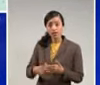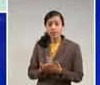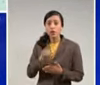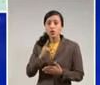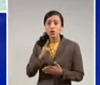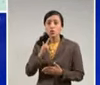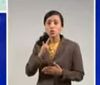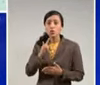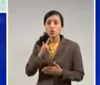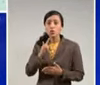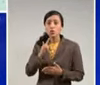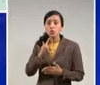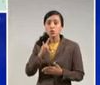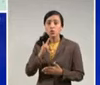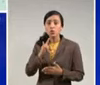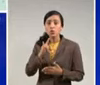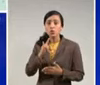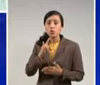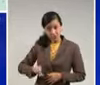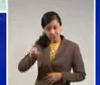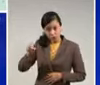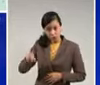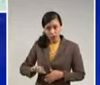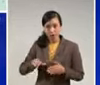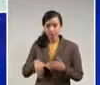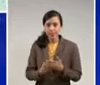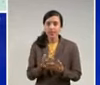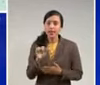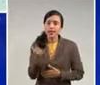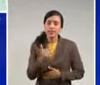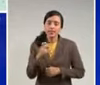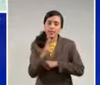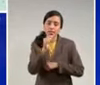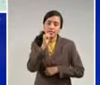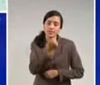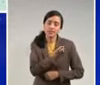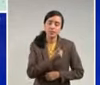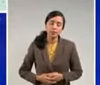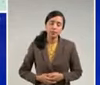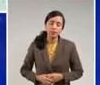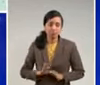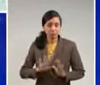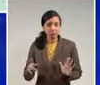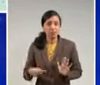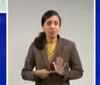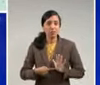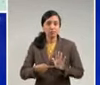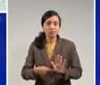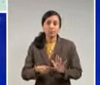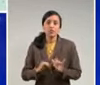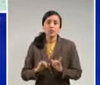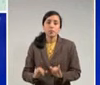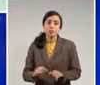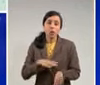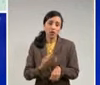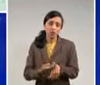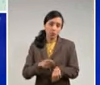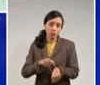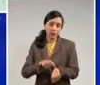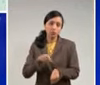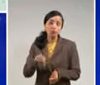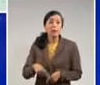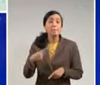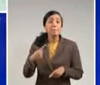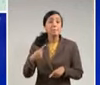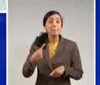diciembre y 2 el día 10 de diciembre. Esos son los datos actualizados que tenemos, pero